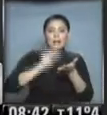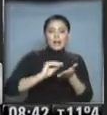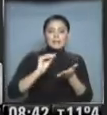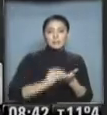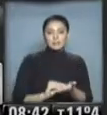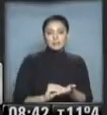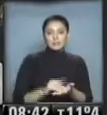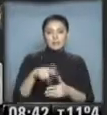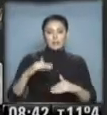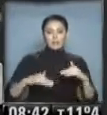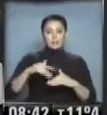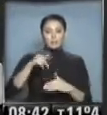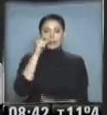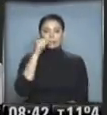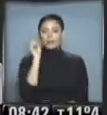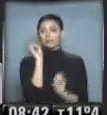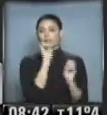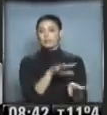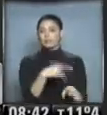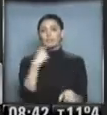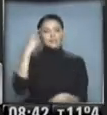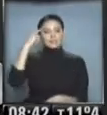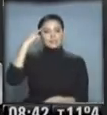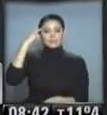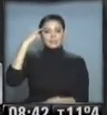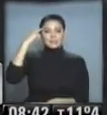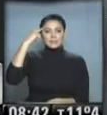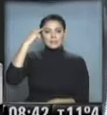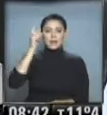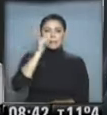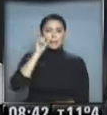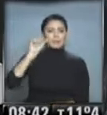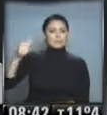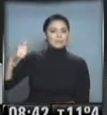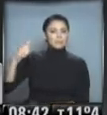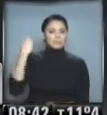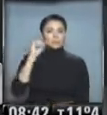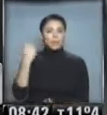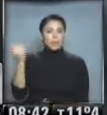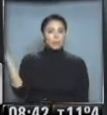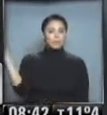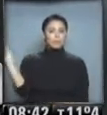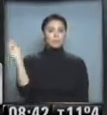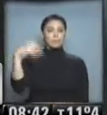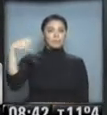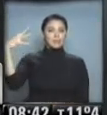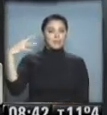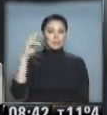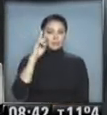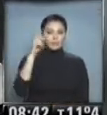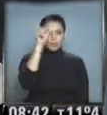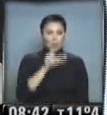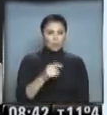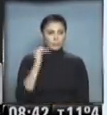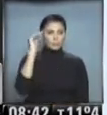paralelo, lo abandonó el padre cuando era chico, entonces esa sombra del padre ausente y de que esa presencia pueda aparecer y verlo como alguien